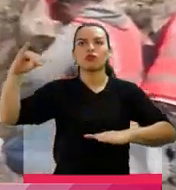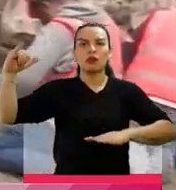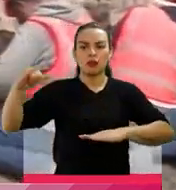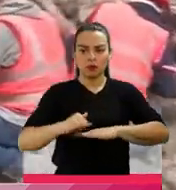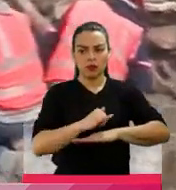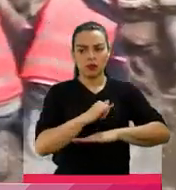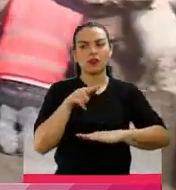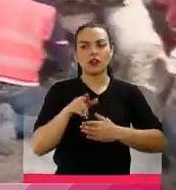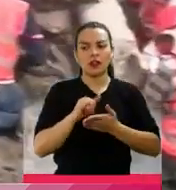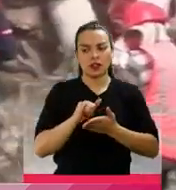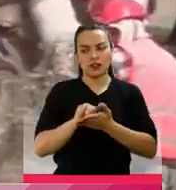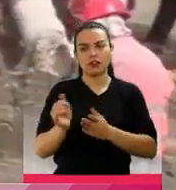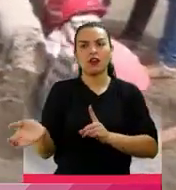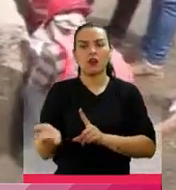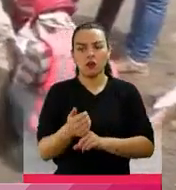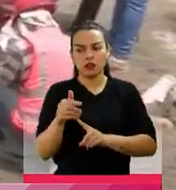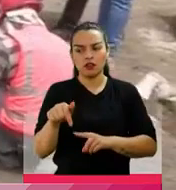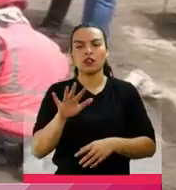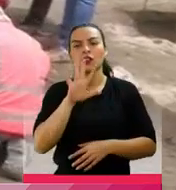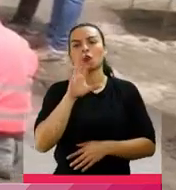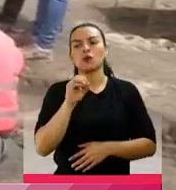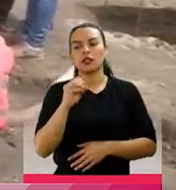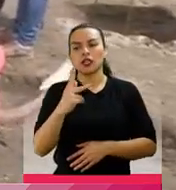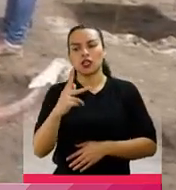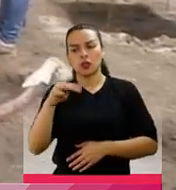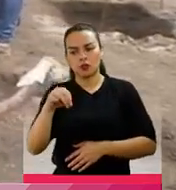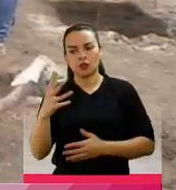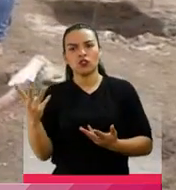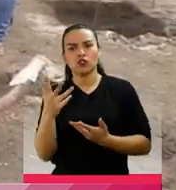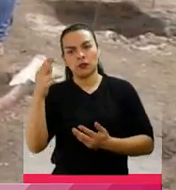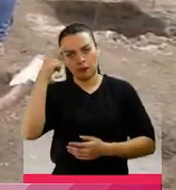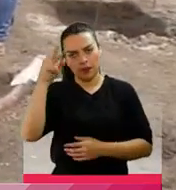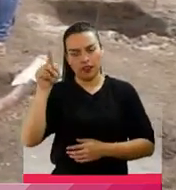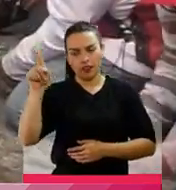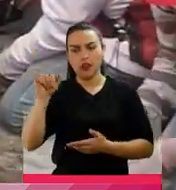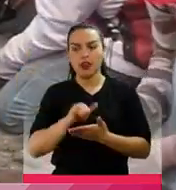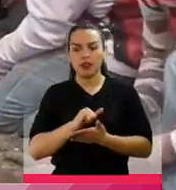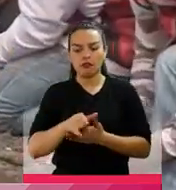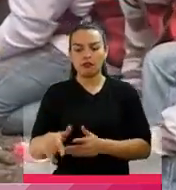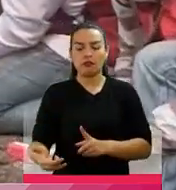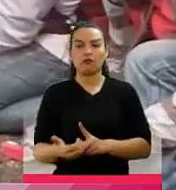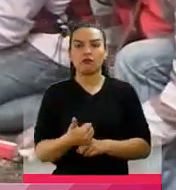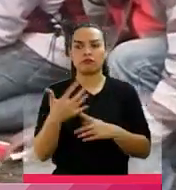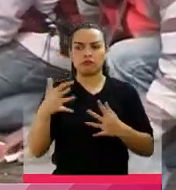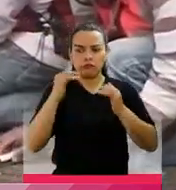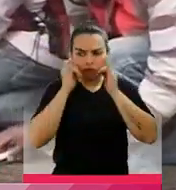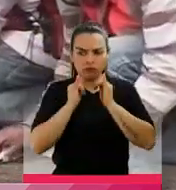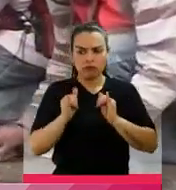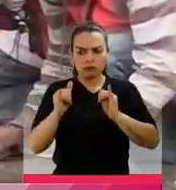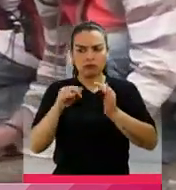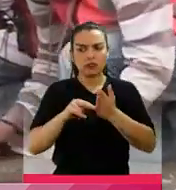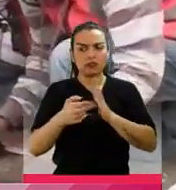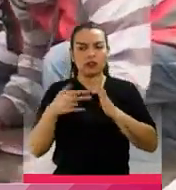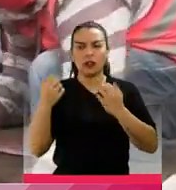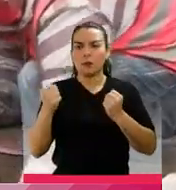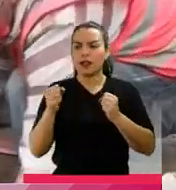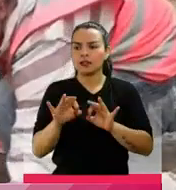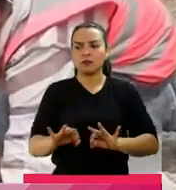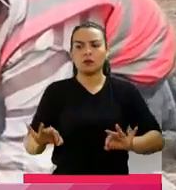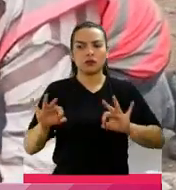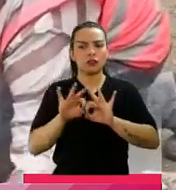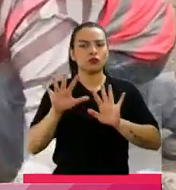a 50 kilómetros de Ciudad de México. Este descubrimiento paleontológico es reconocido como el más importante en América Latina